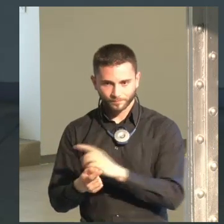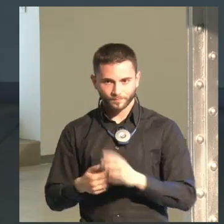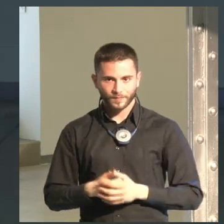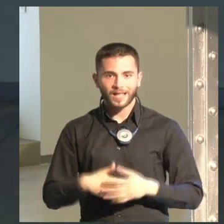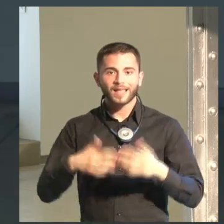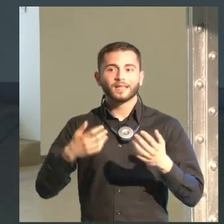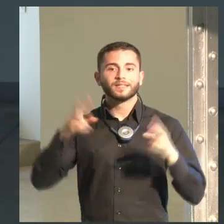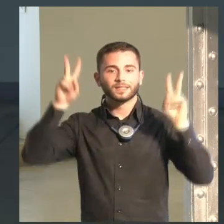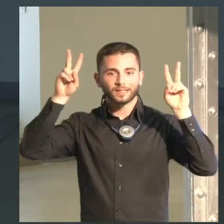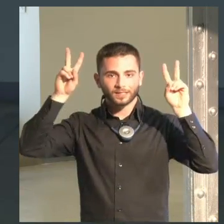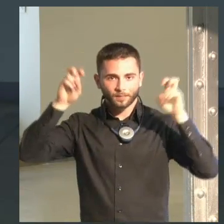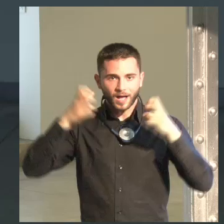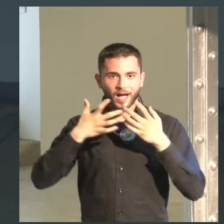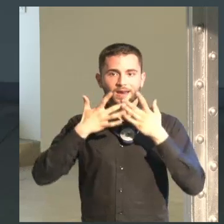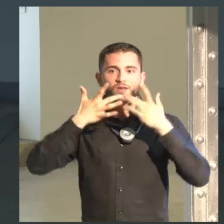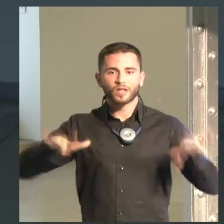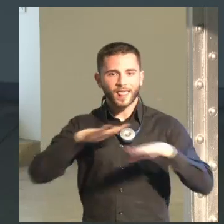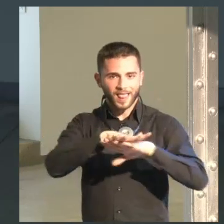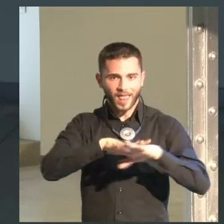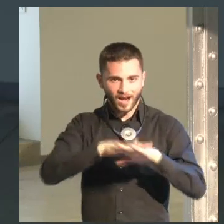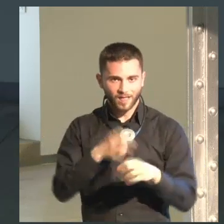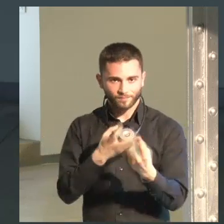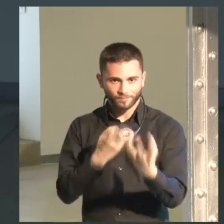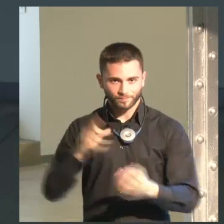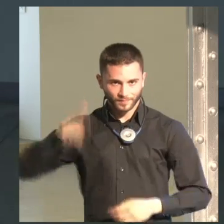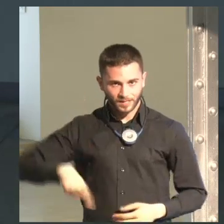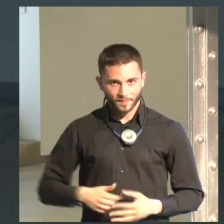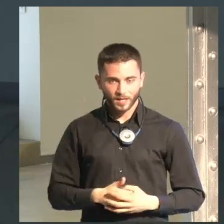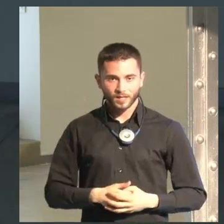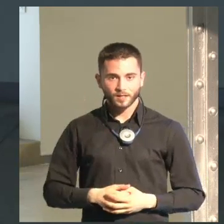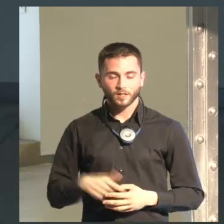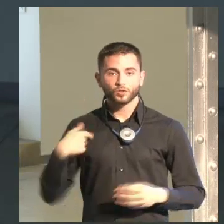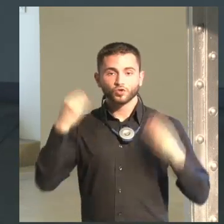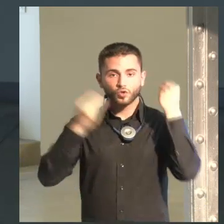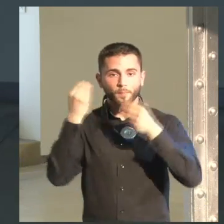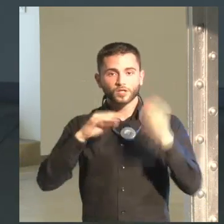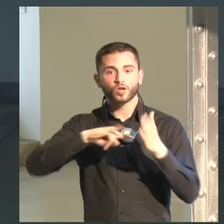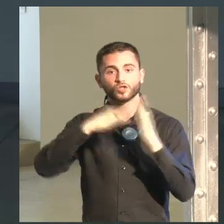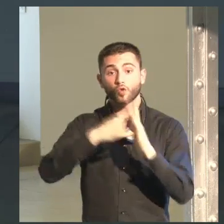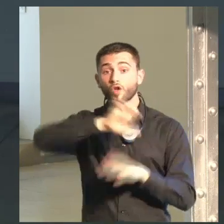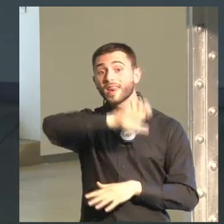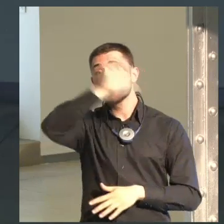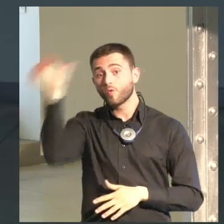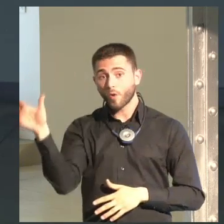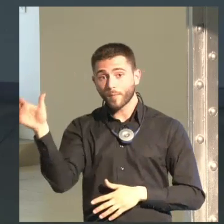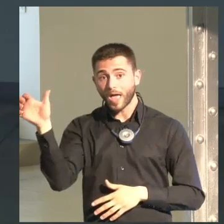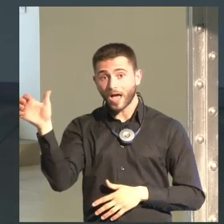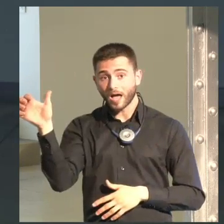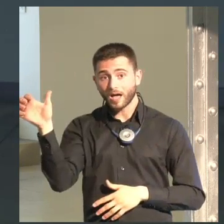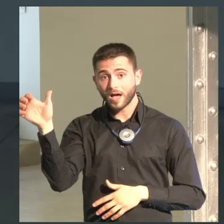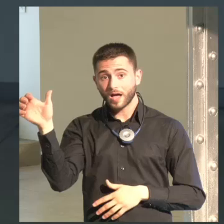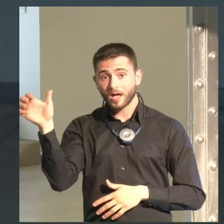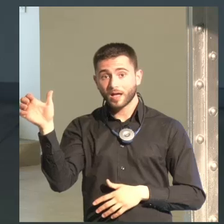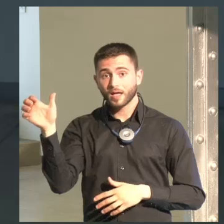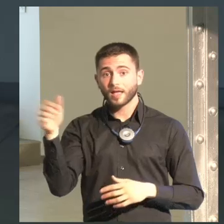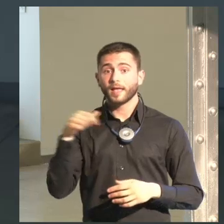la neutralidad de la red. Ahí yo creo que, por ejemplo, la solución europea ha